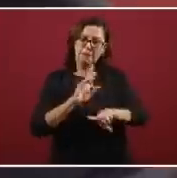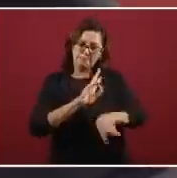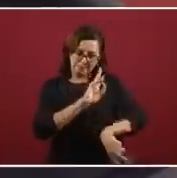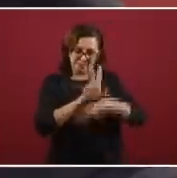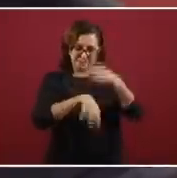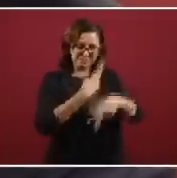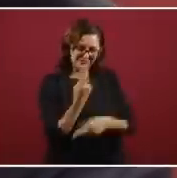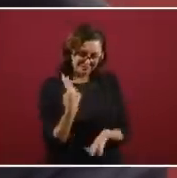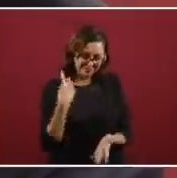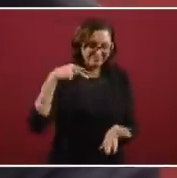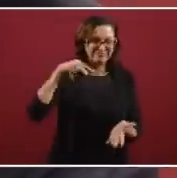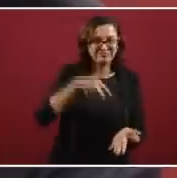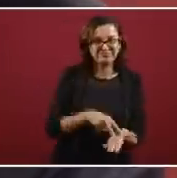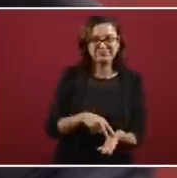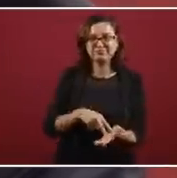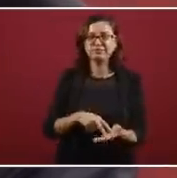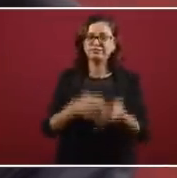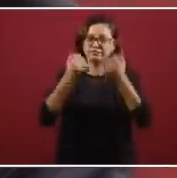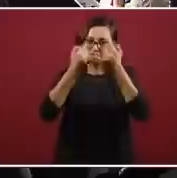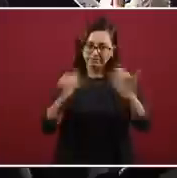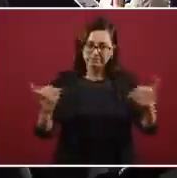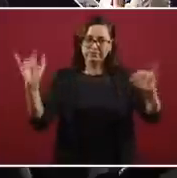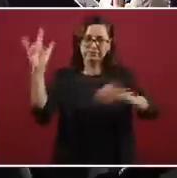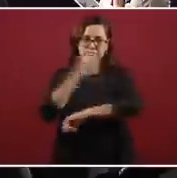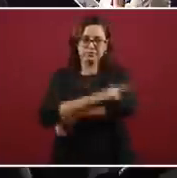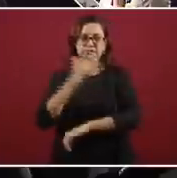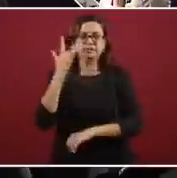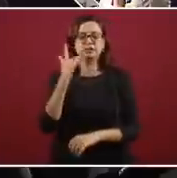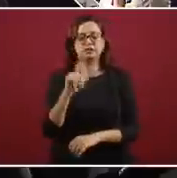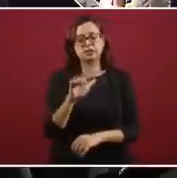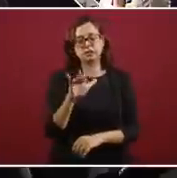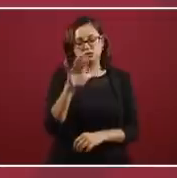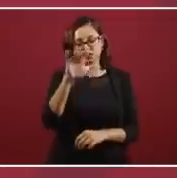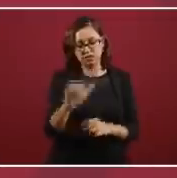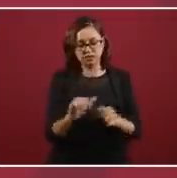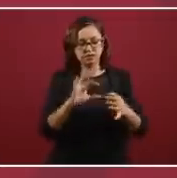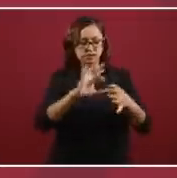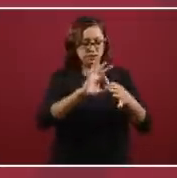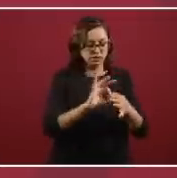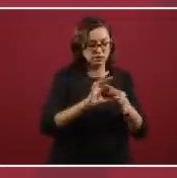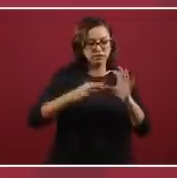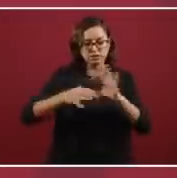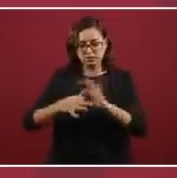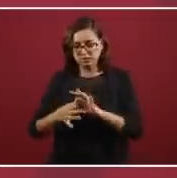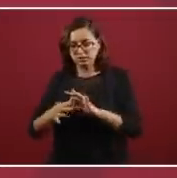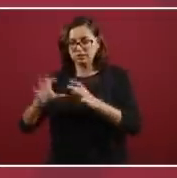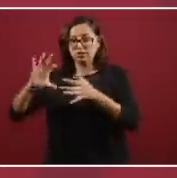banderazo a Santa Lucía. Bueno, segundo eslabón, tercero,